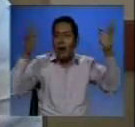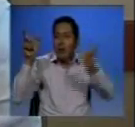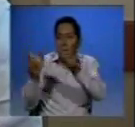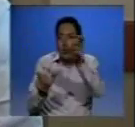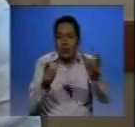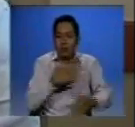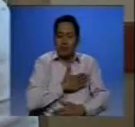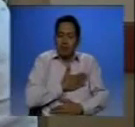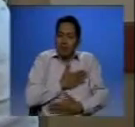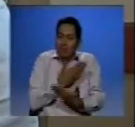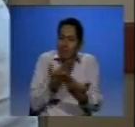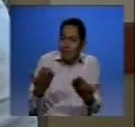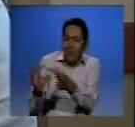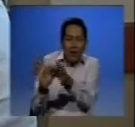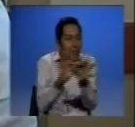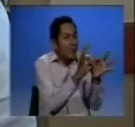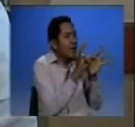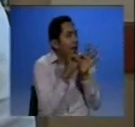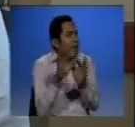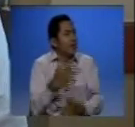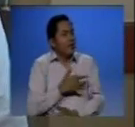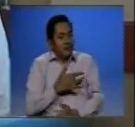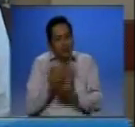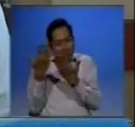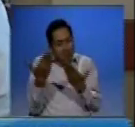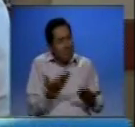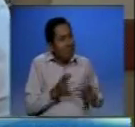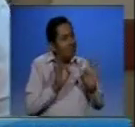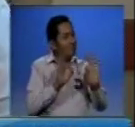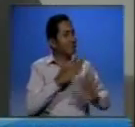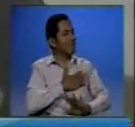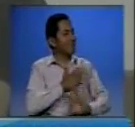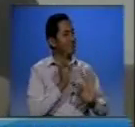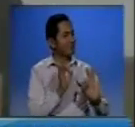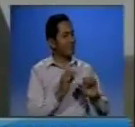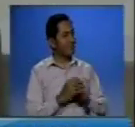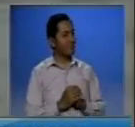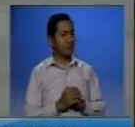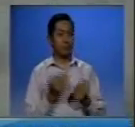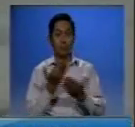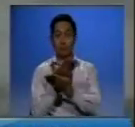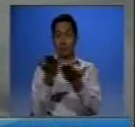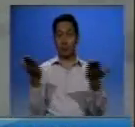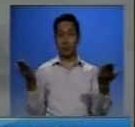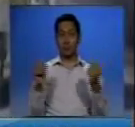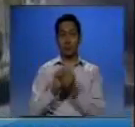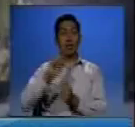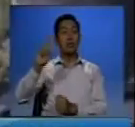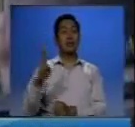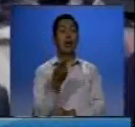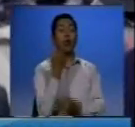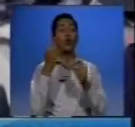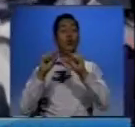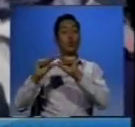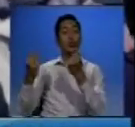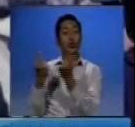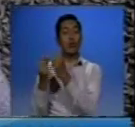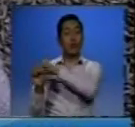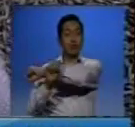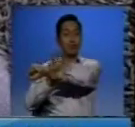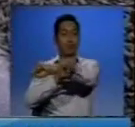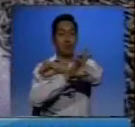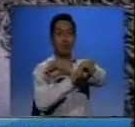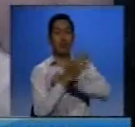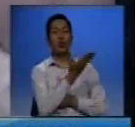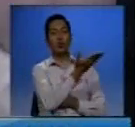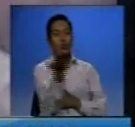cálidos de corazón y amigables y te sientes bienvenido. You really feel welcome. Ellos son parte de la segunda fase de la campaña All You Need Is